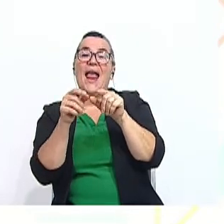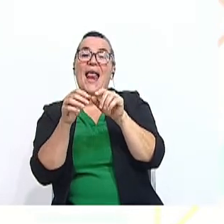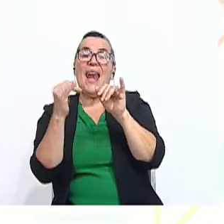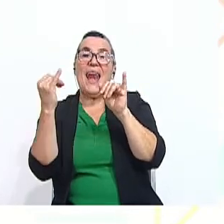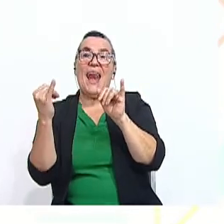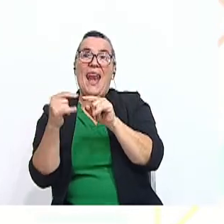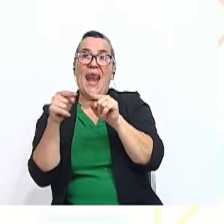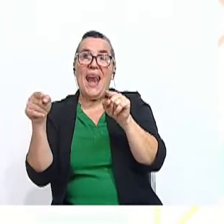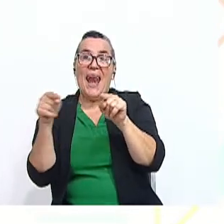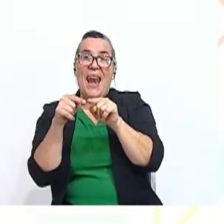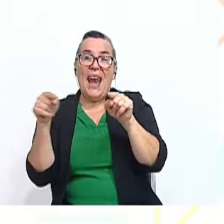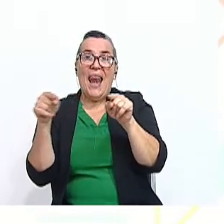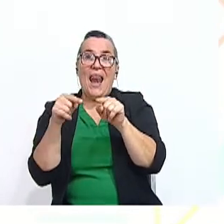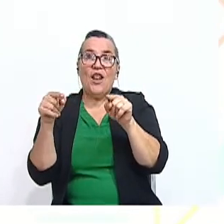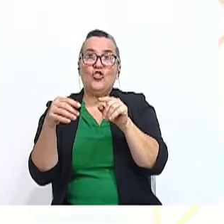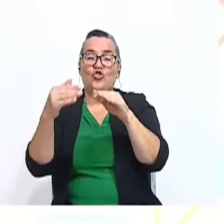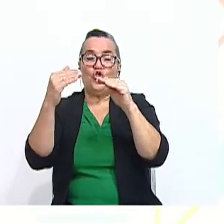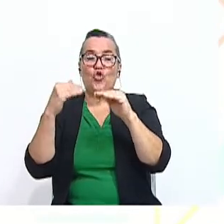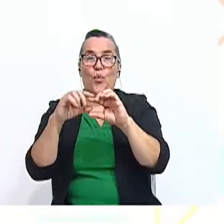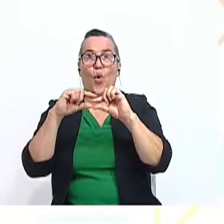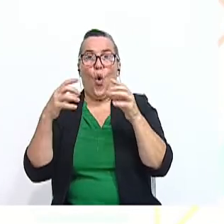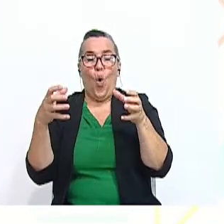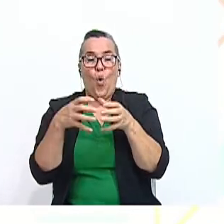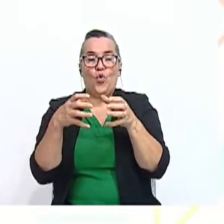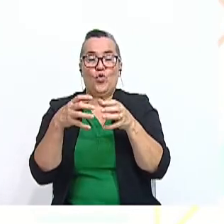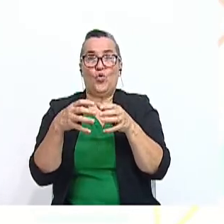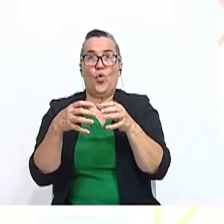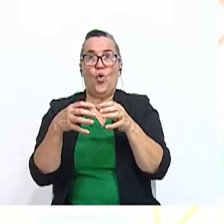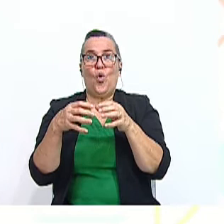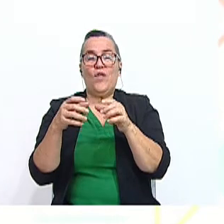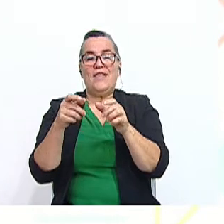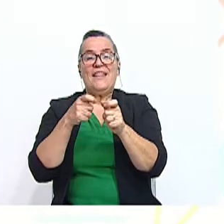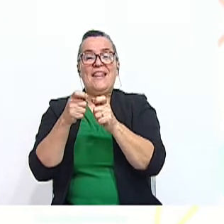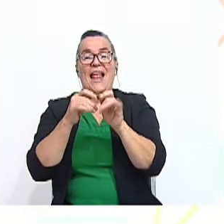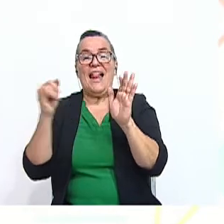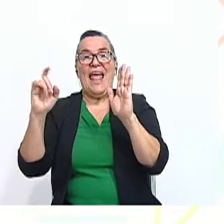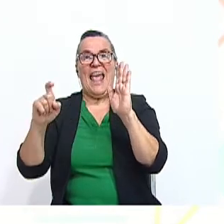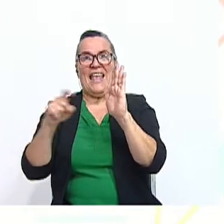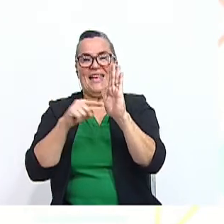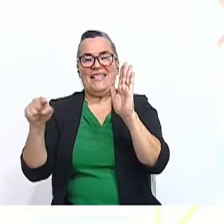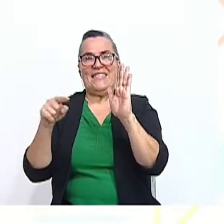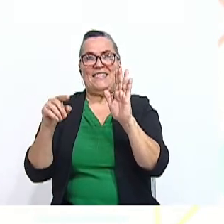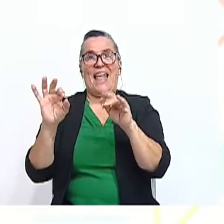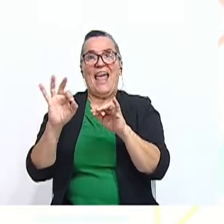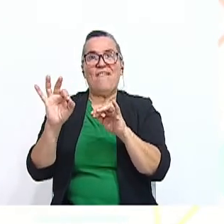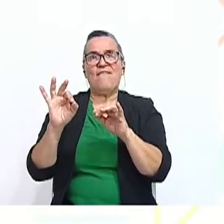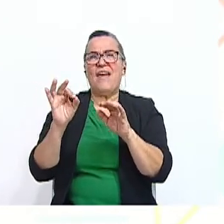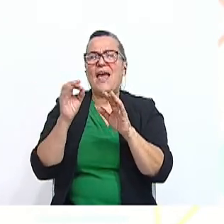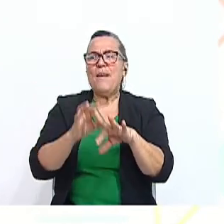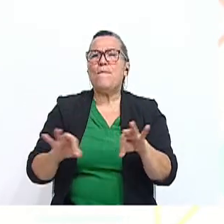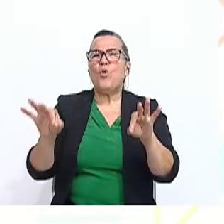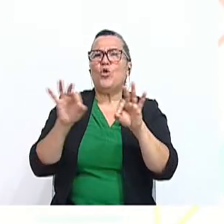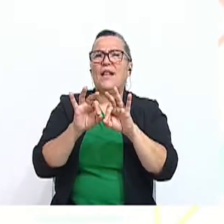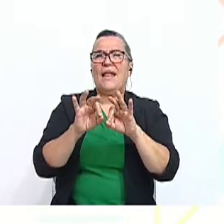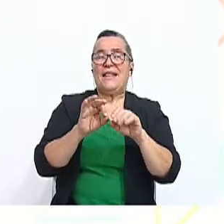de g es subconjunto del dominio de f. Anótelo, es importante. Repito